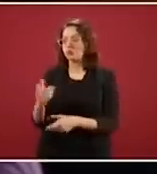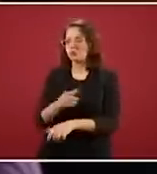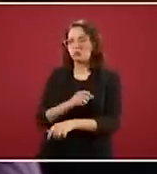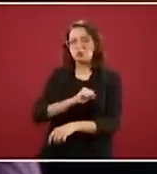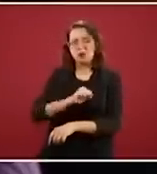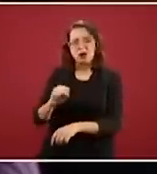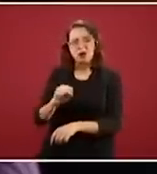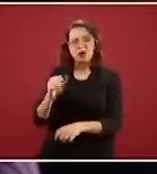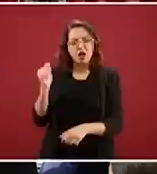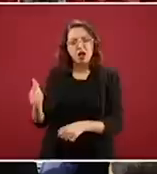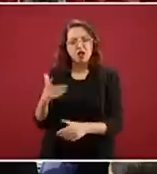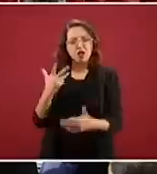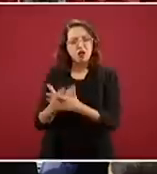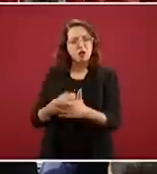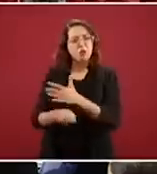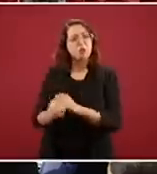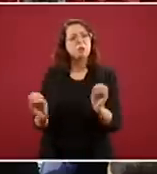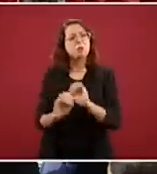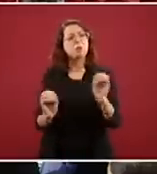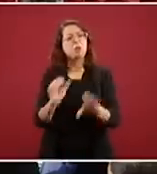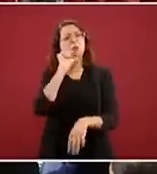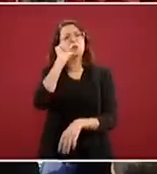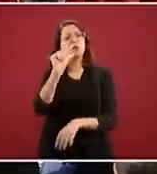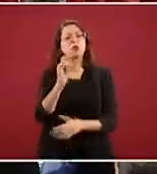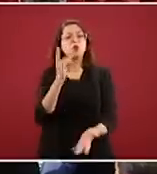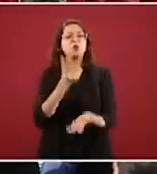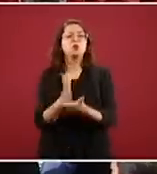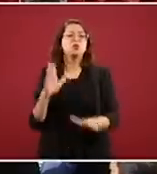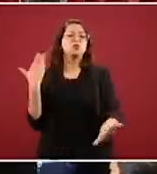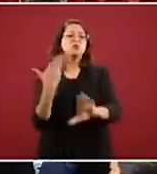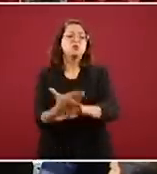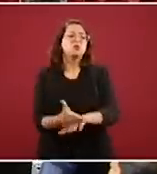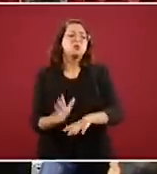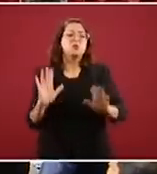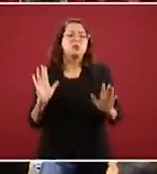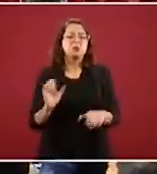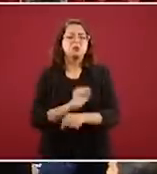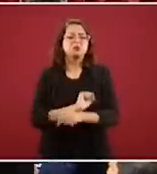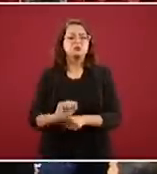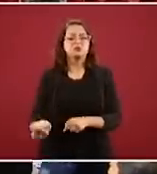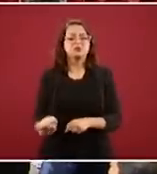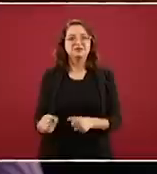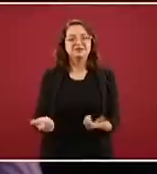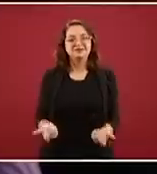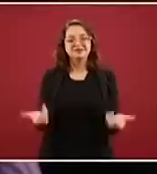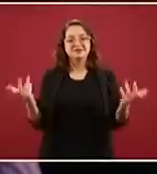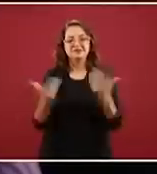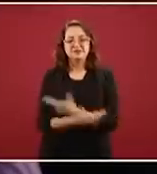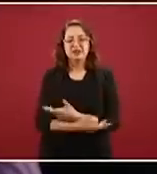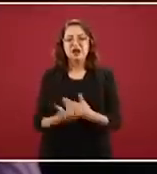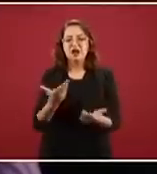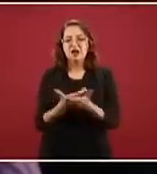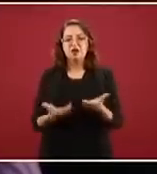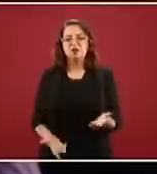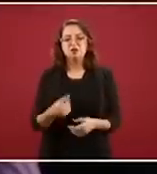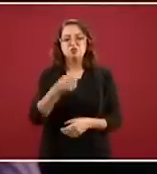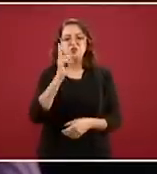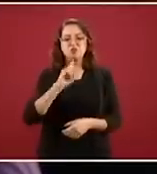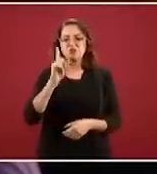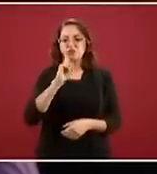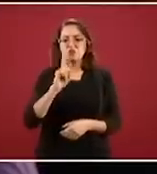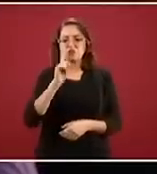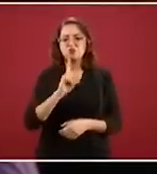la agresión, sí el tema de agredir incluso contra la vida de una persona. En este caso de esta saxofonista ha sido